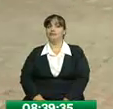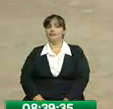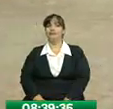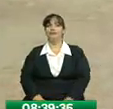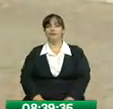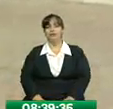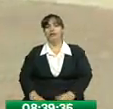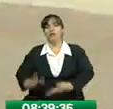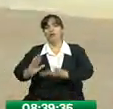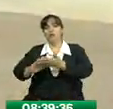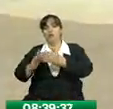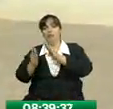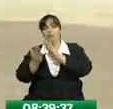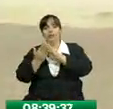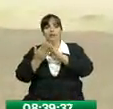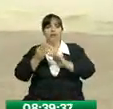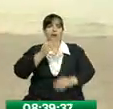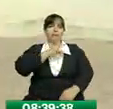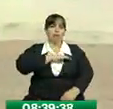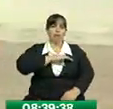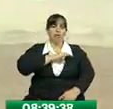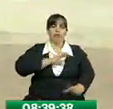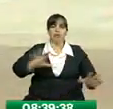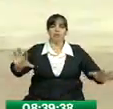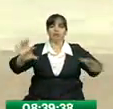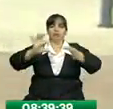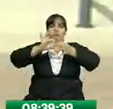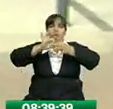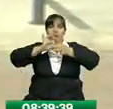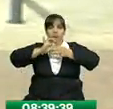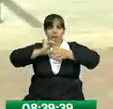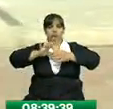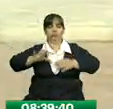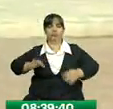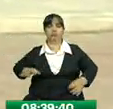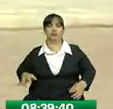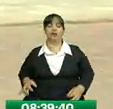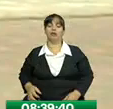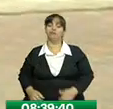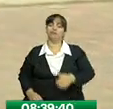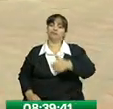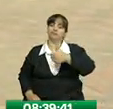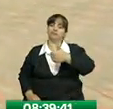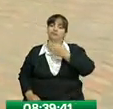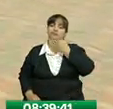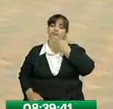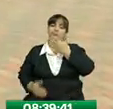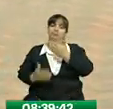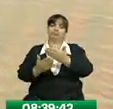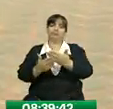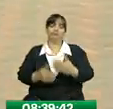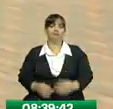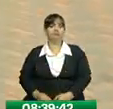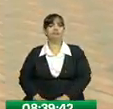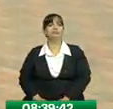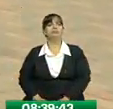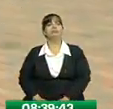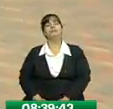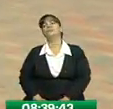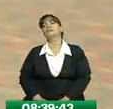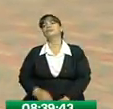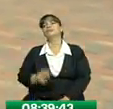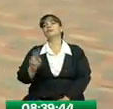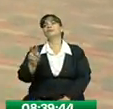Así es. Gracias. Listo, muchas gracias. Como ven del lado de acá, la Policía Nacional está por iniciar ese